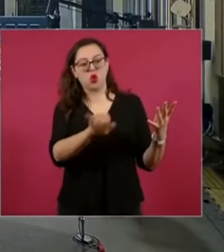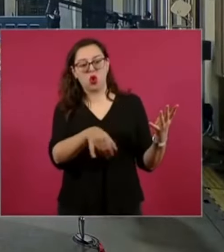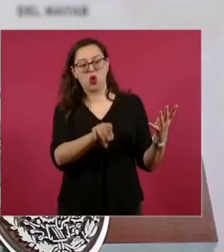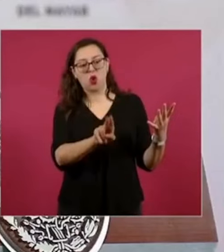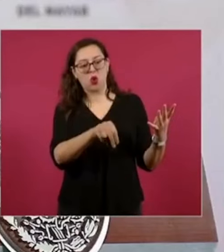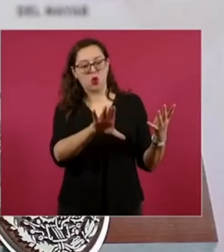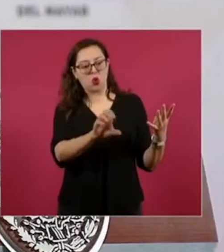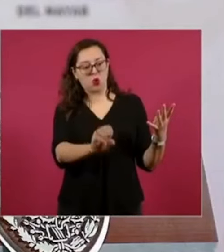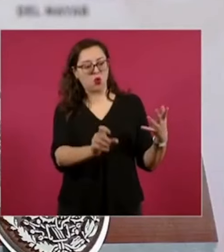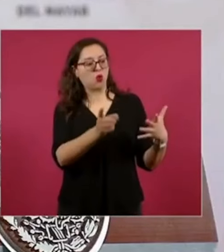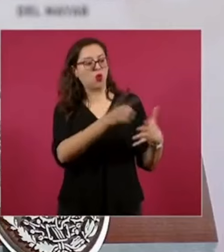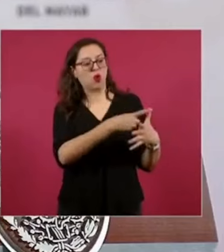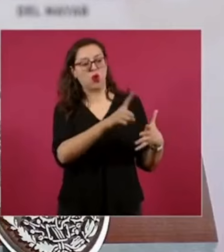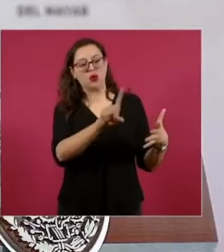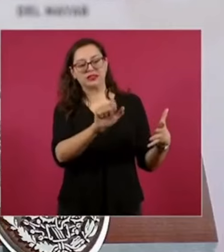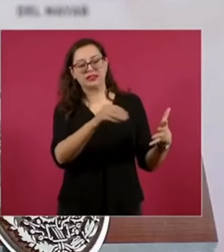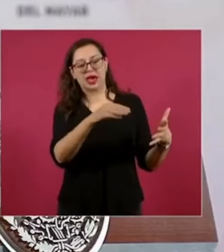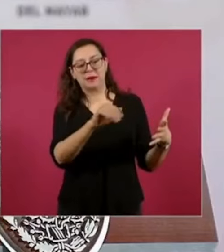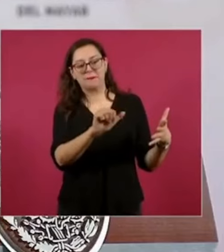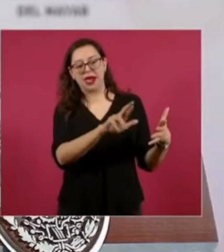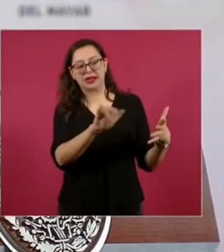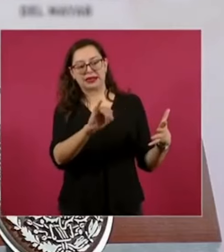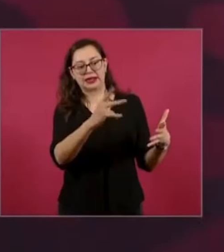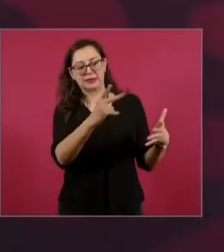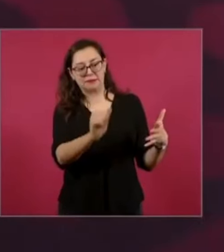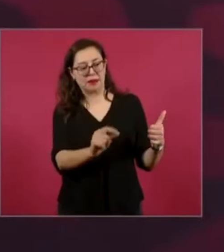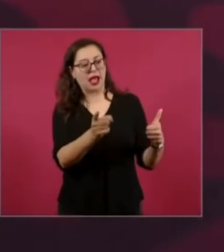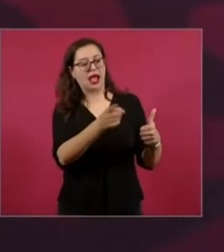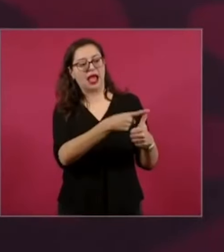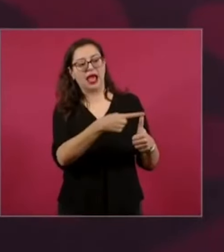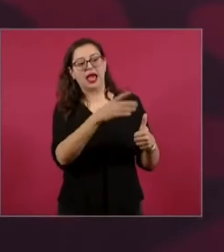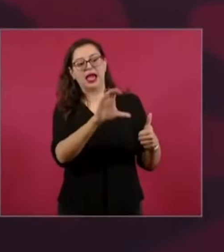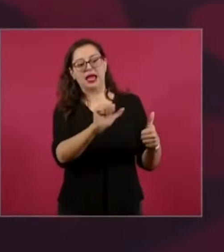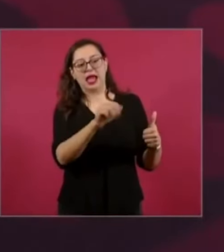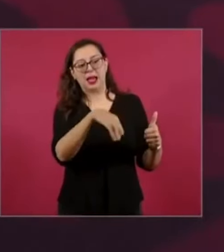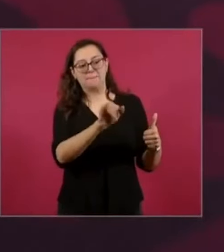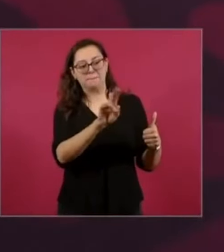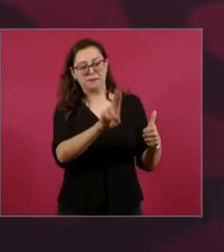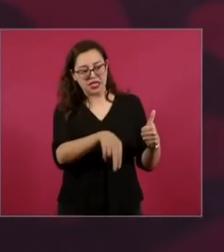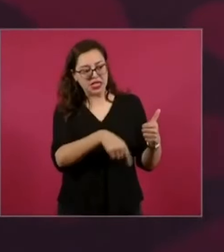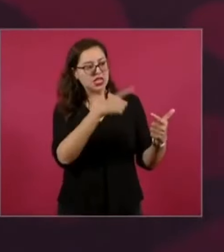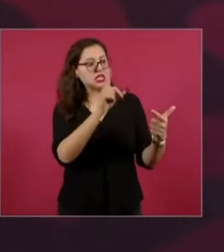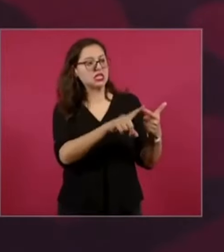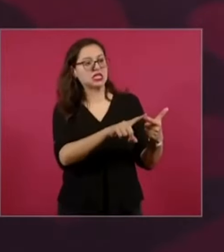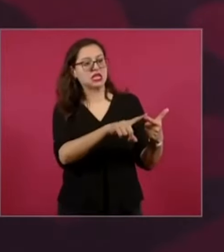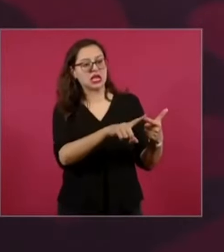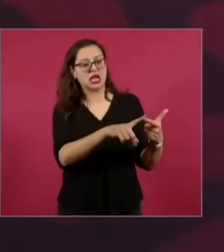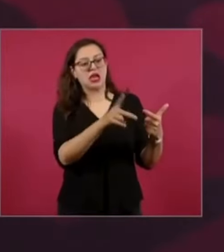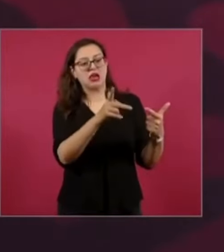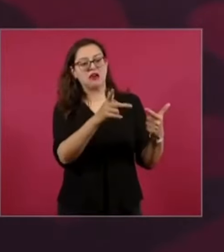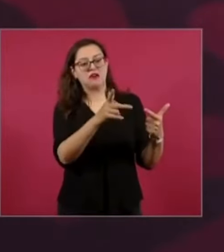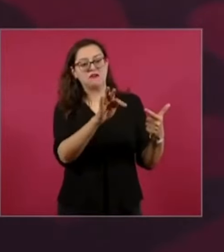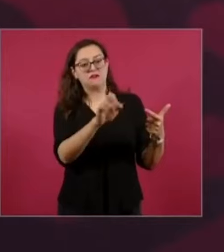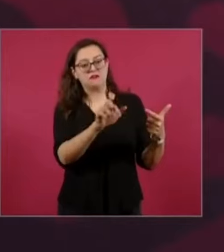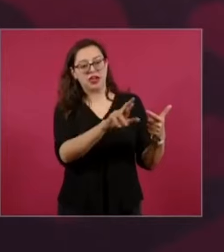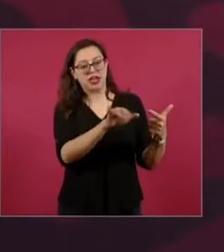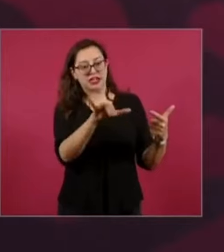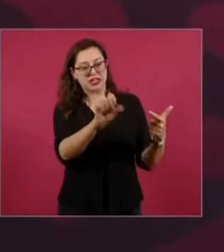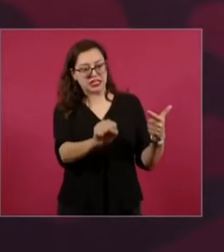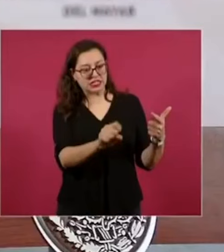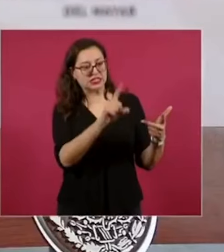Junco, Samarripa y Aguilar Camín. Pedro Ferriz,